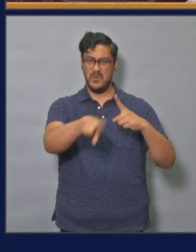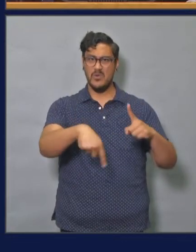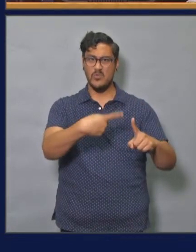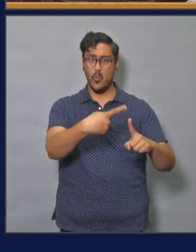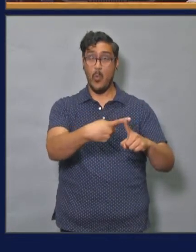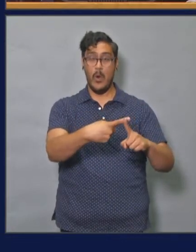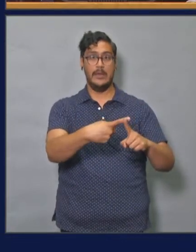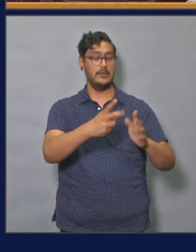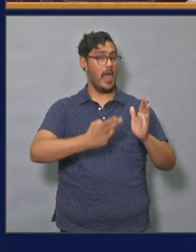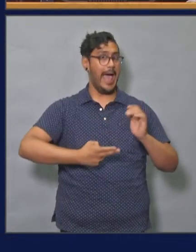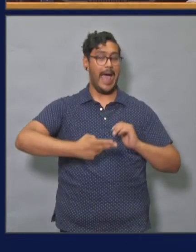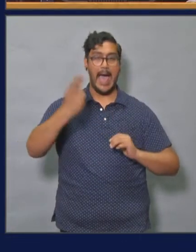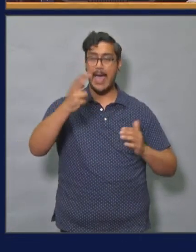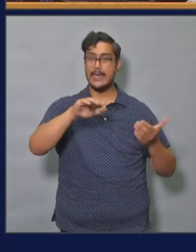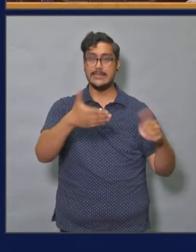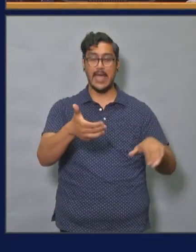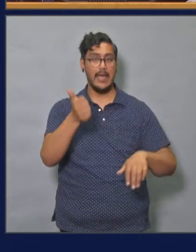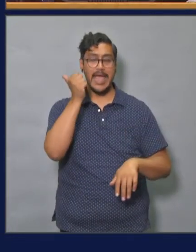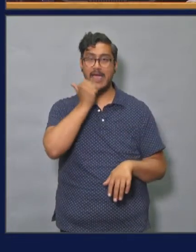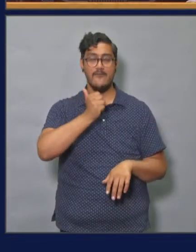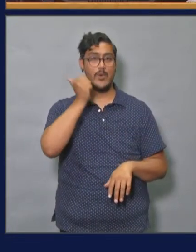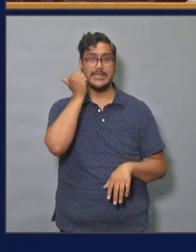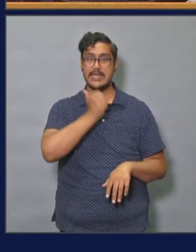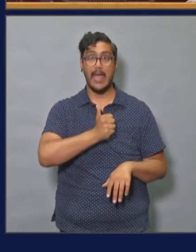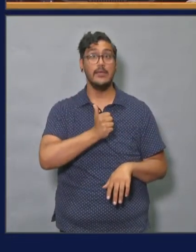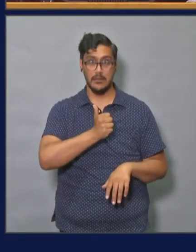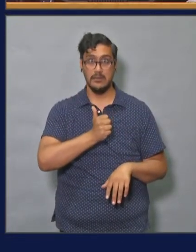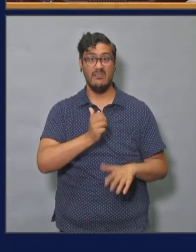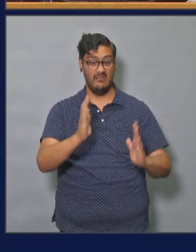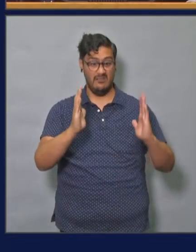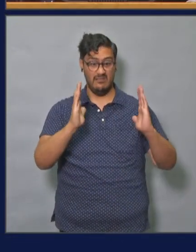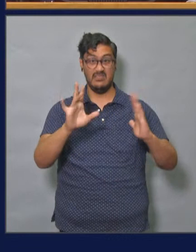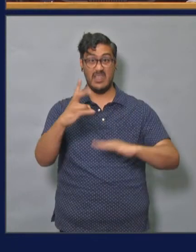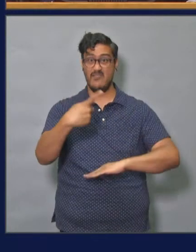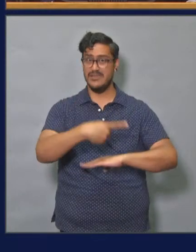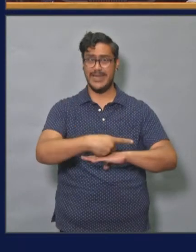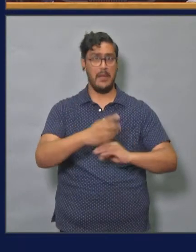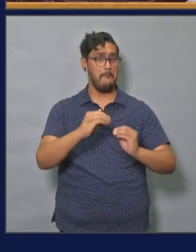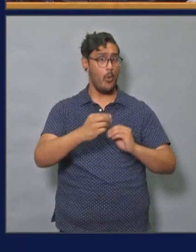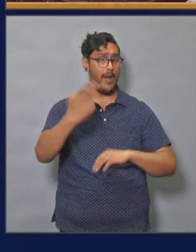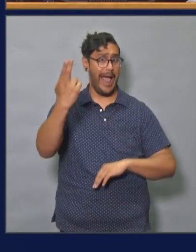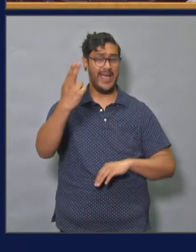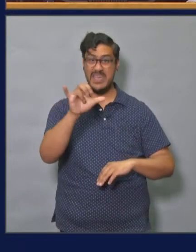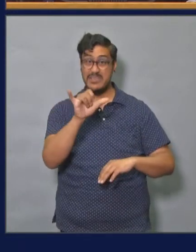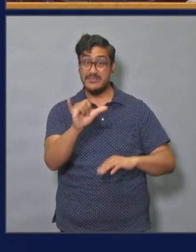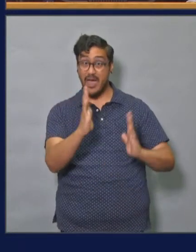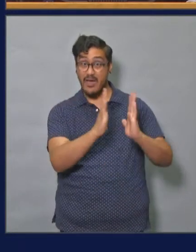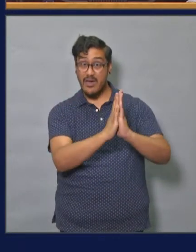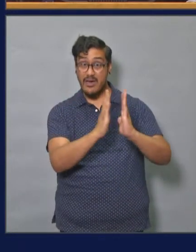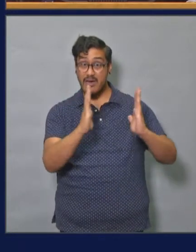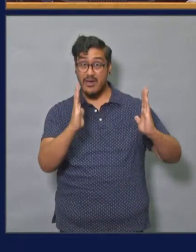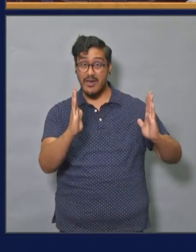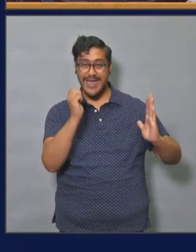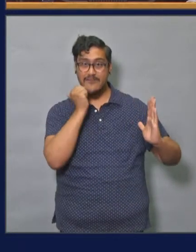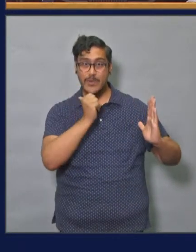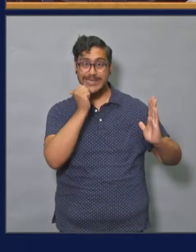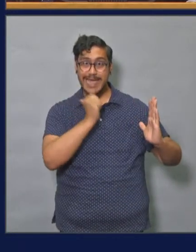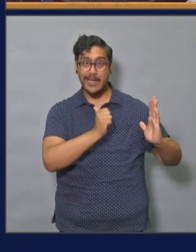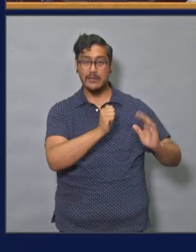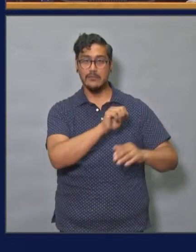experimentando fallecimientos diarios con un promedio más alto, nuestro promedio de muertes totales diarias eran